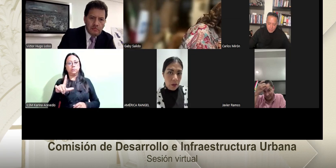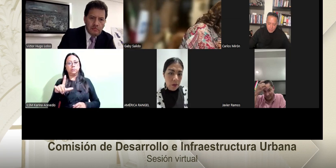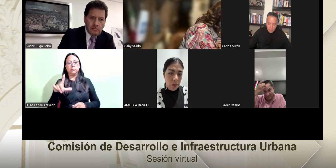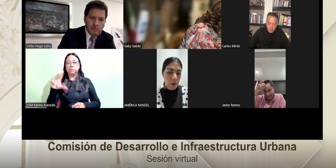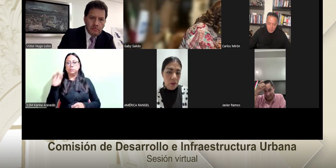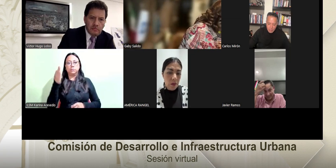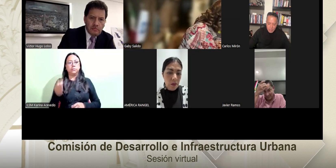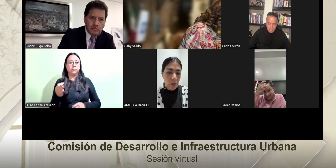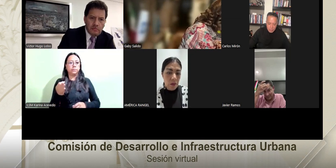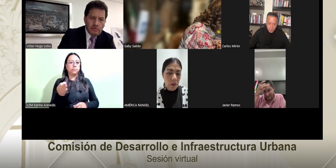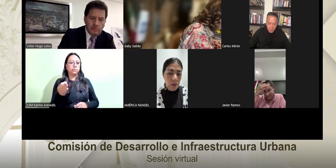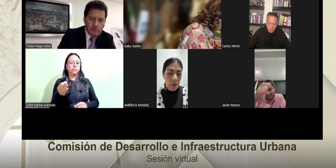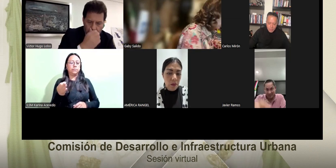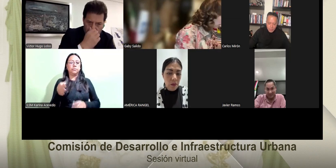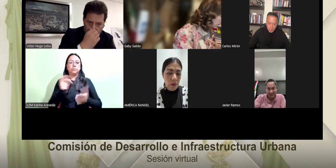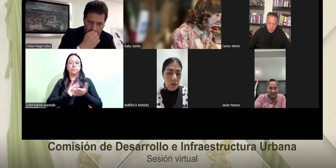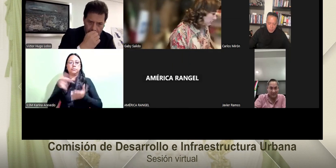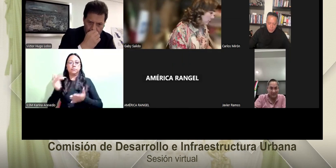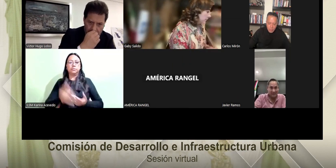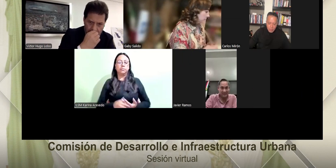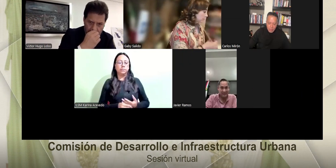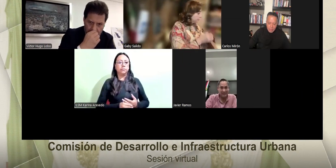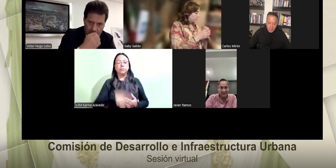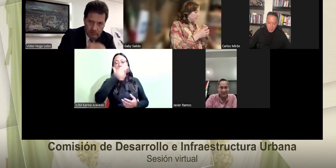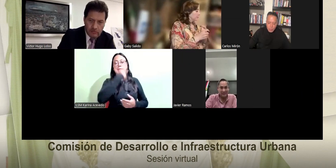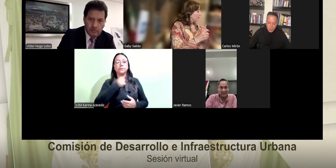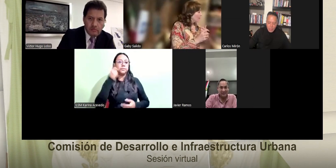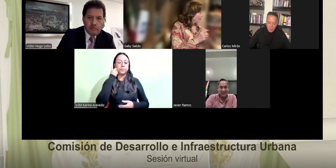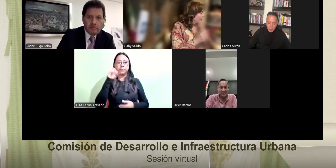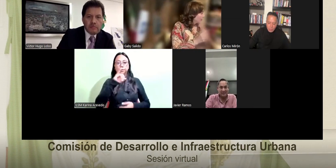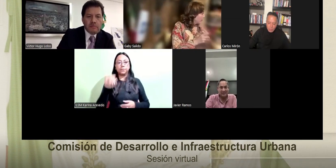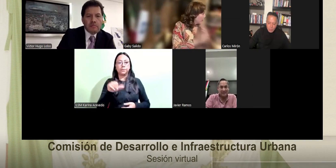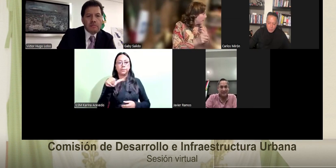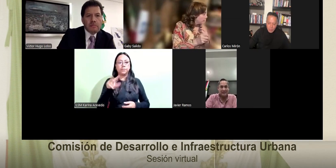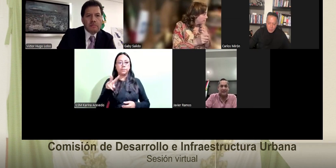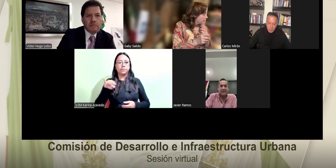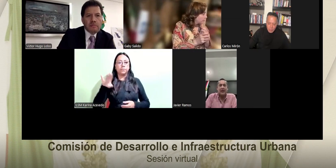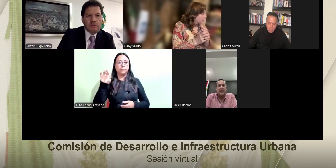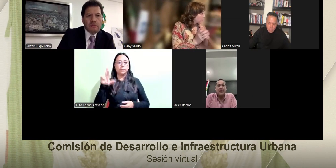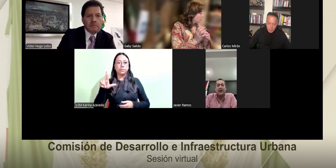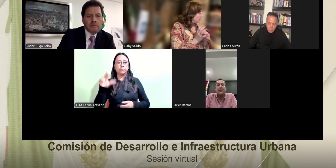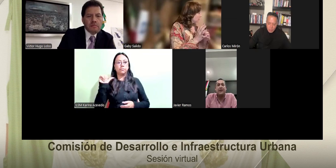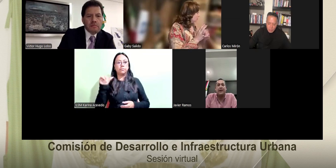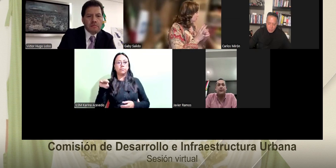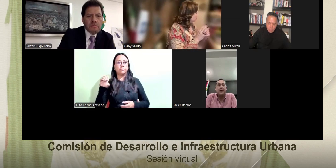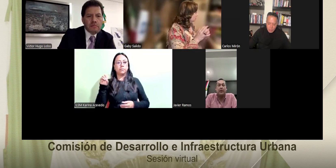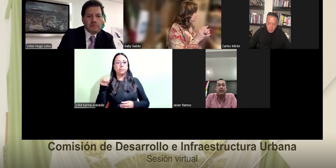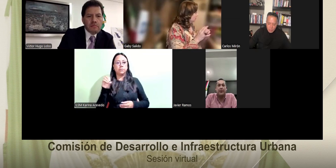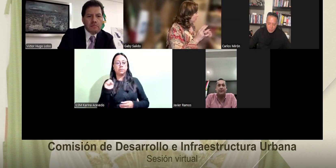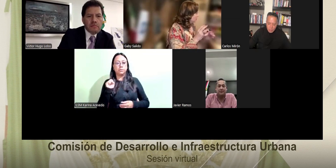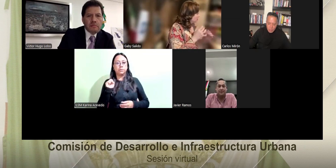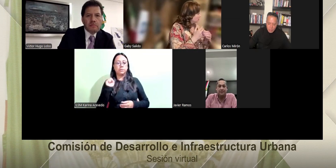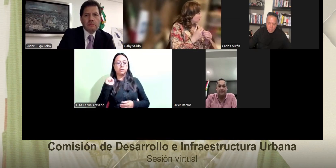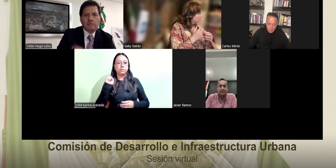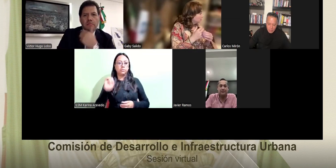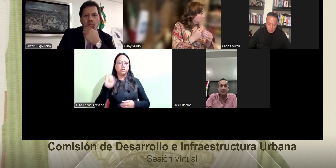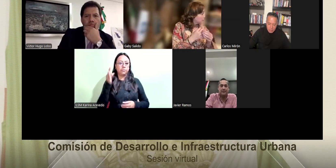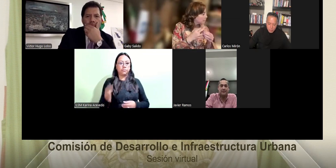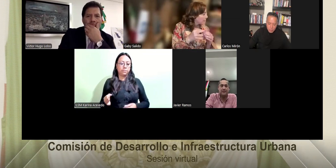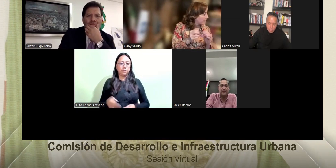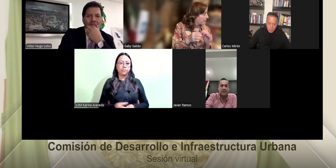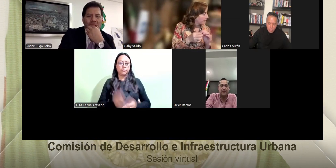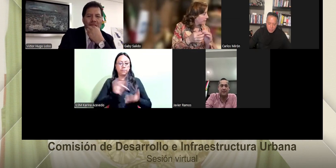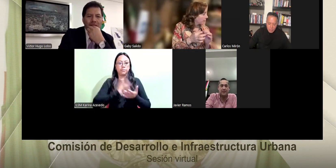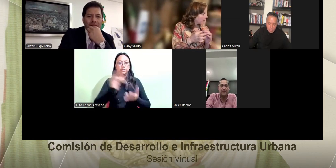en contra. Gracias, diputada. Diputado Javier Ramos Franco. Javier Ramos Franco en pro.